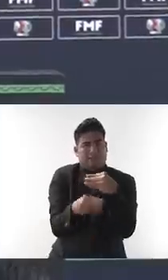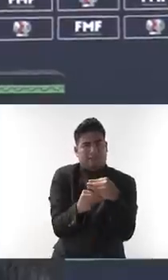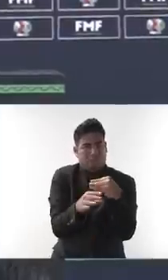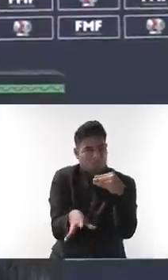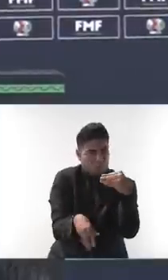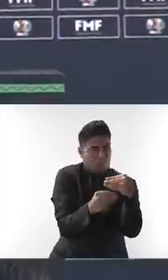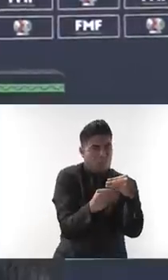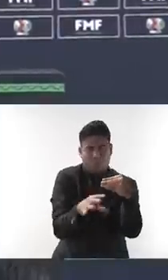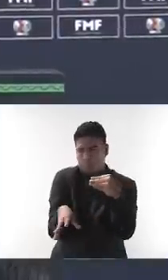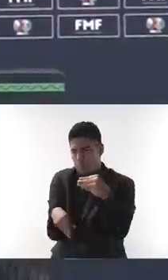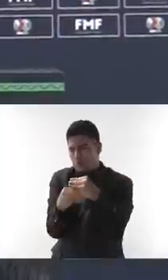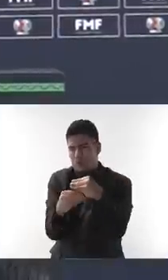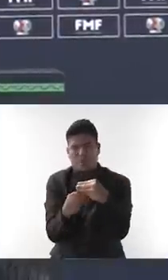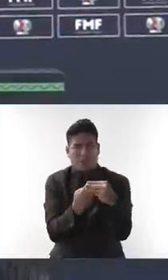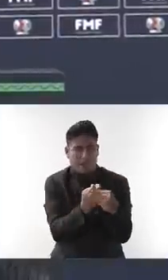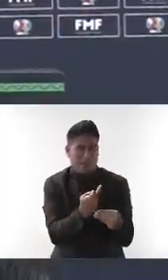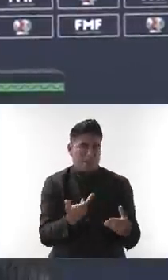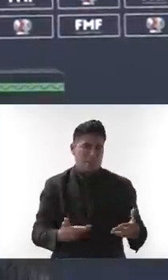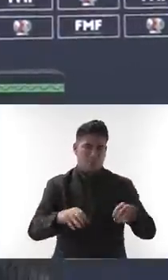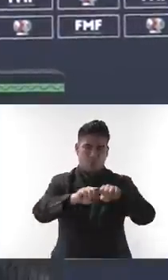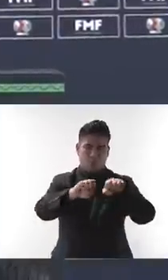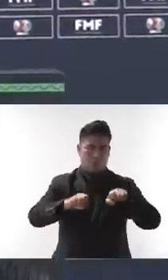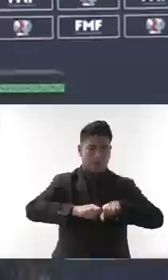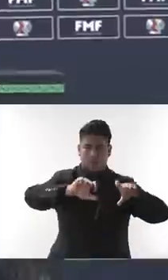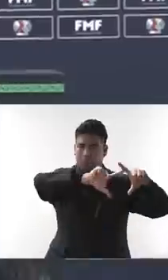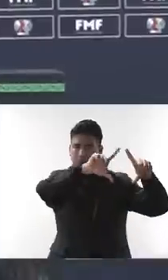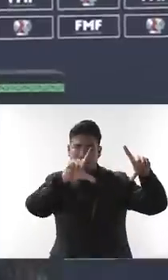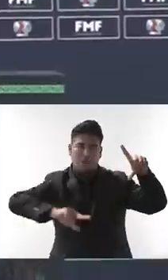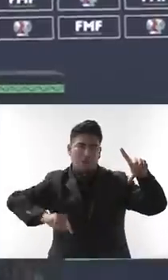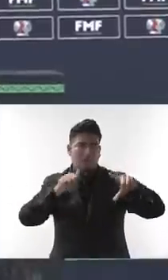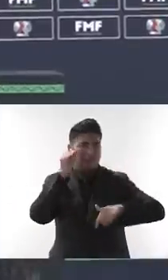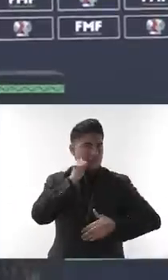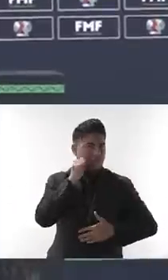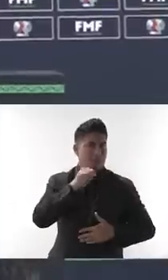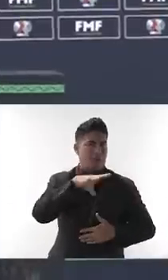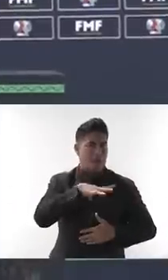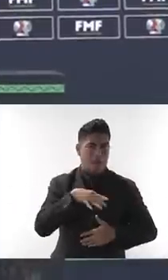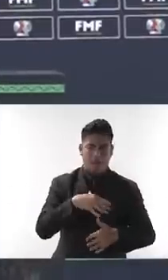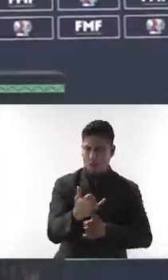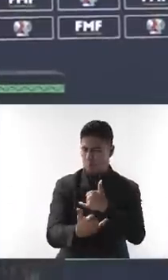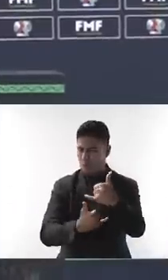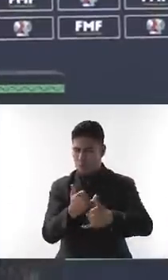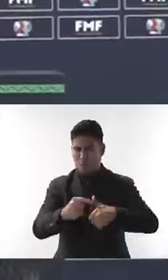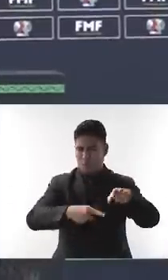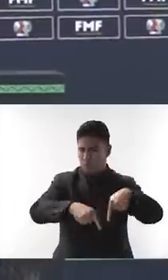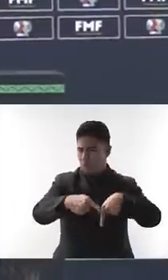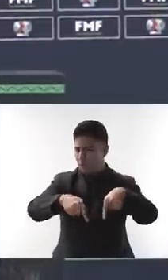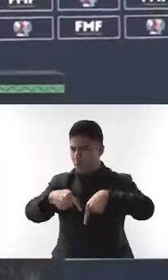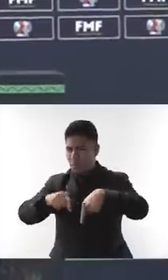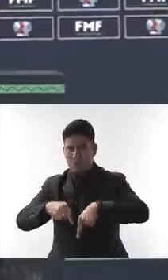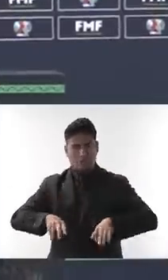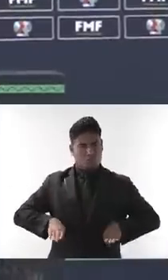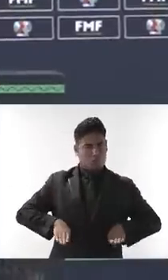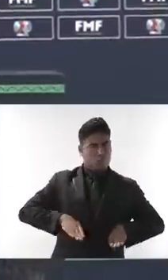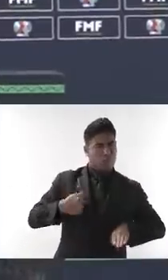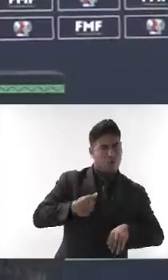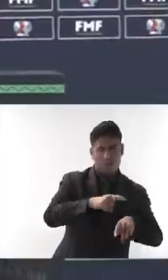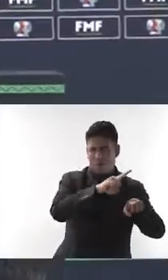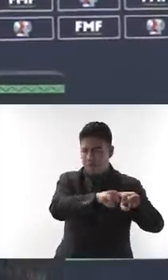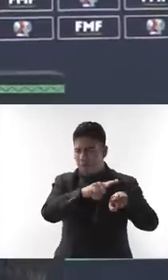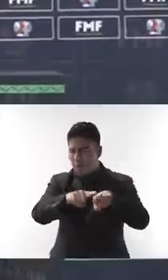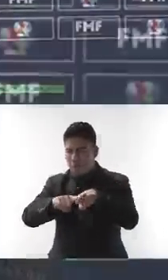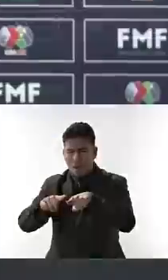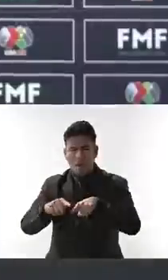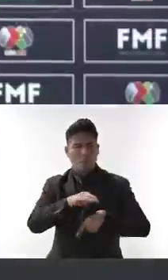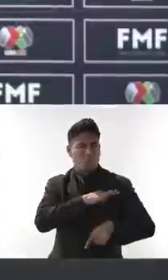requerido en una selección nacional en donde uno recibe jugadores de diferentes características, que tenga esta